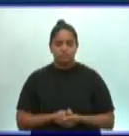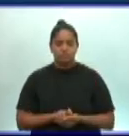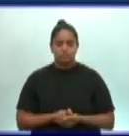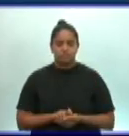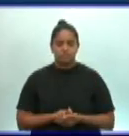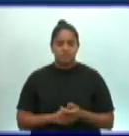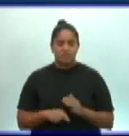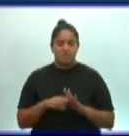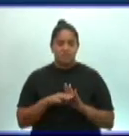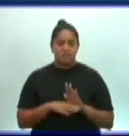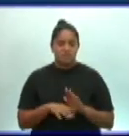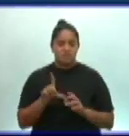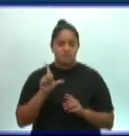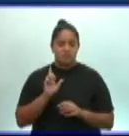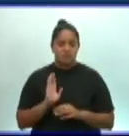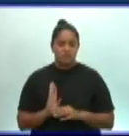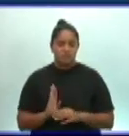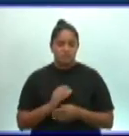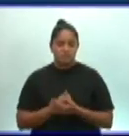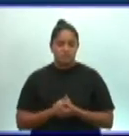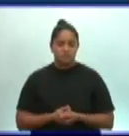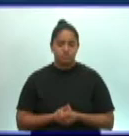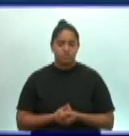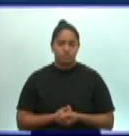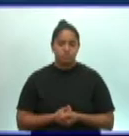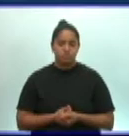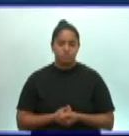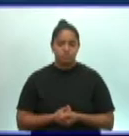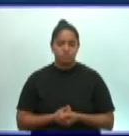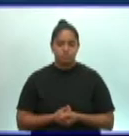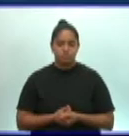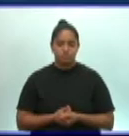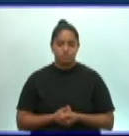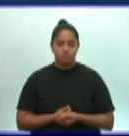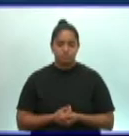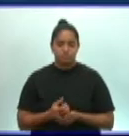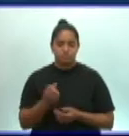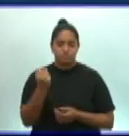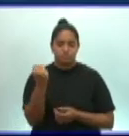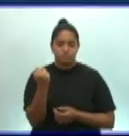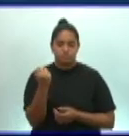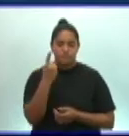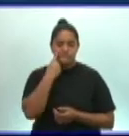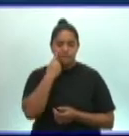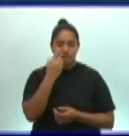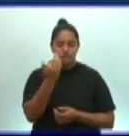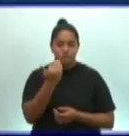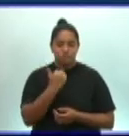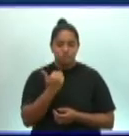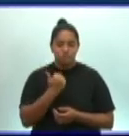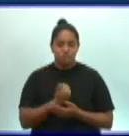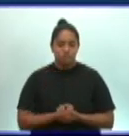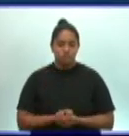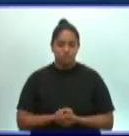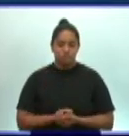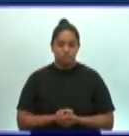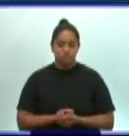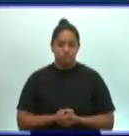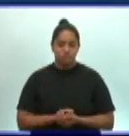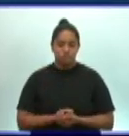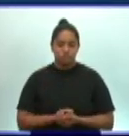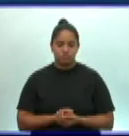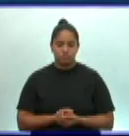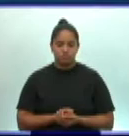derecha tendríamos que aplicarla con la parte de los nudillos mirando hacia nosotros, donde vamos a ubicar los 4 dedos de la